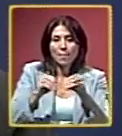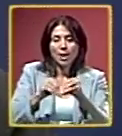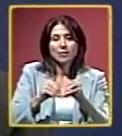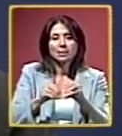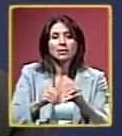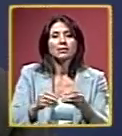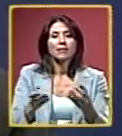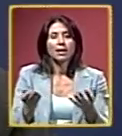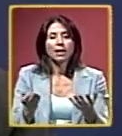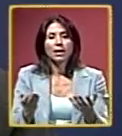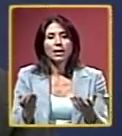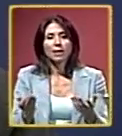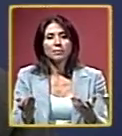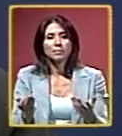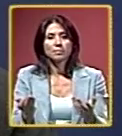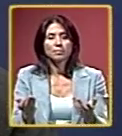ahorrarlo,